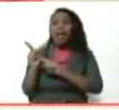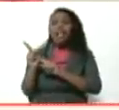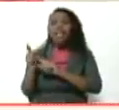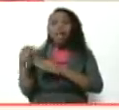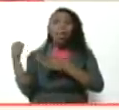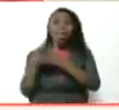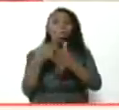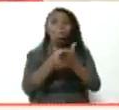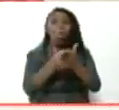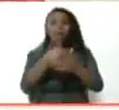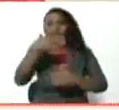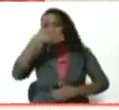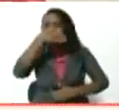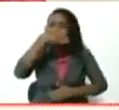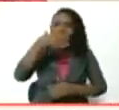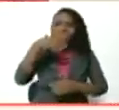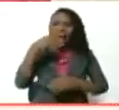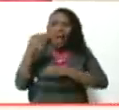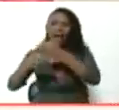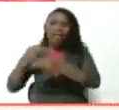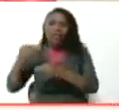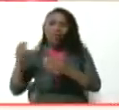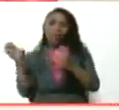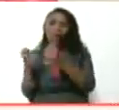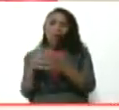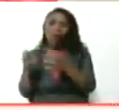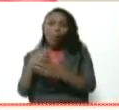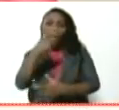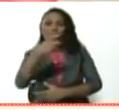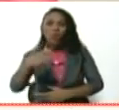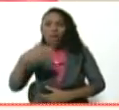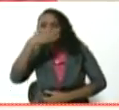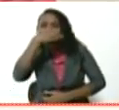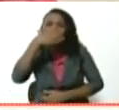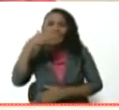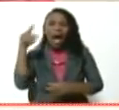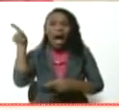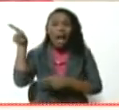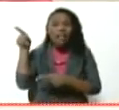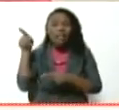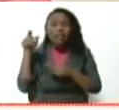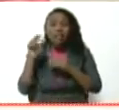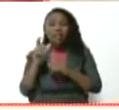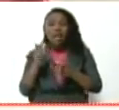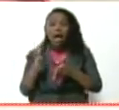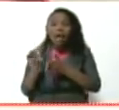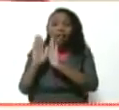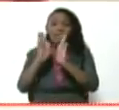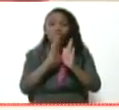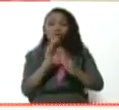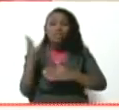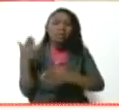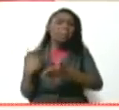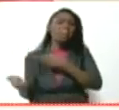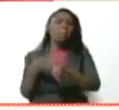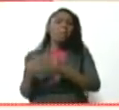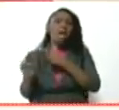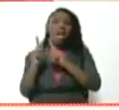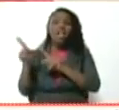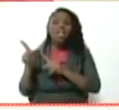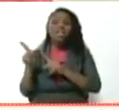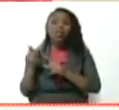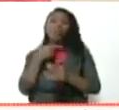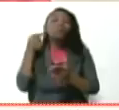ataque terrorista, efectuado por terroristas a estas instalaciones, sin importar si con eso se llevan vidas